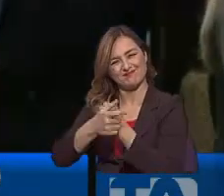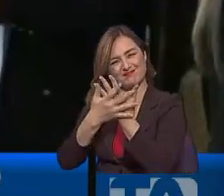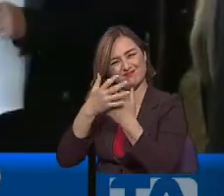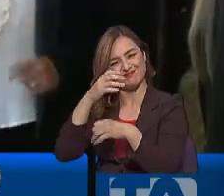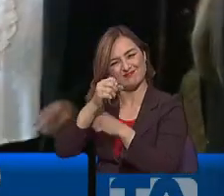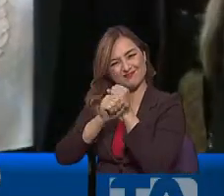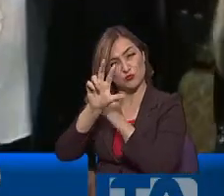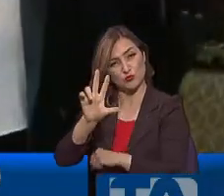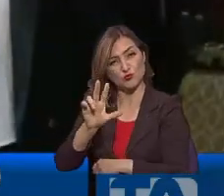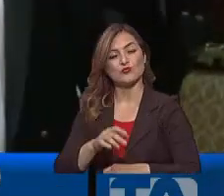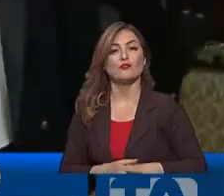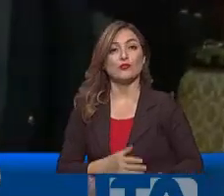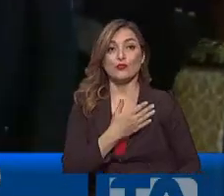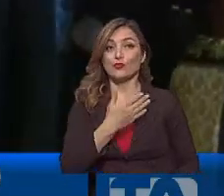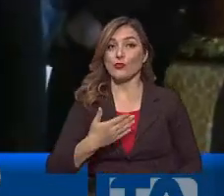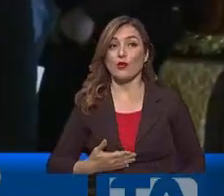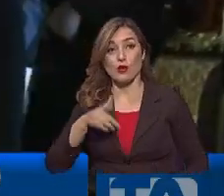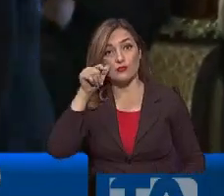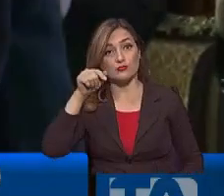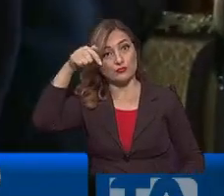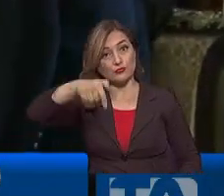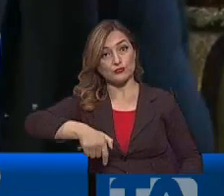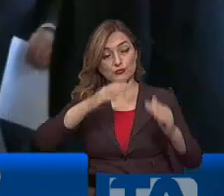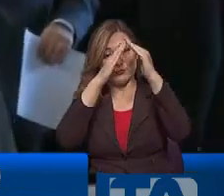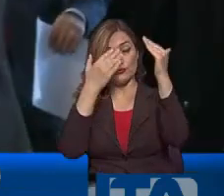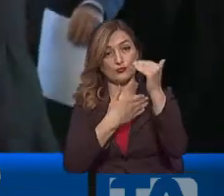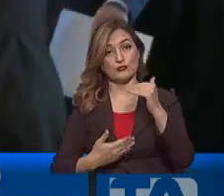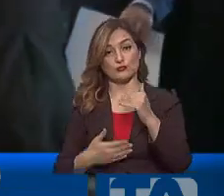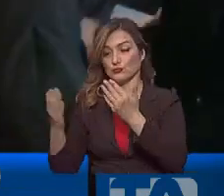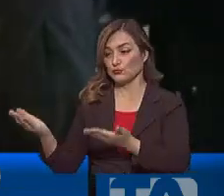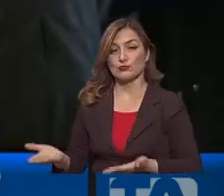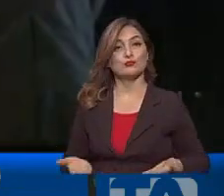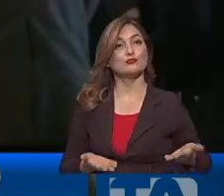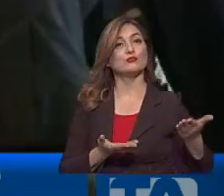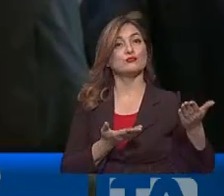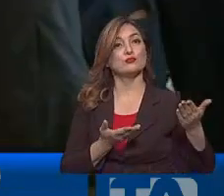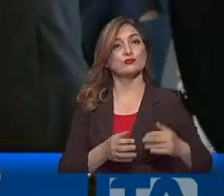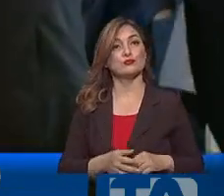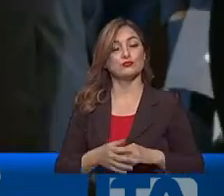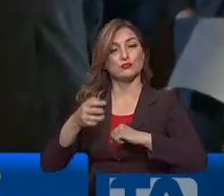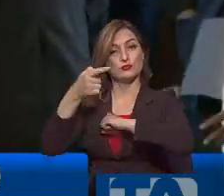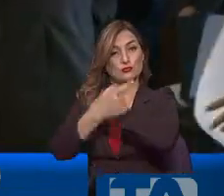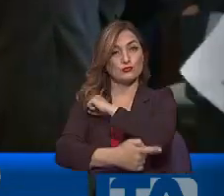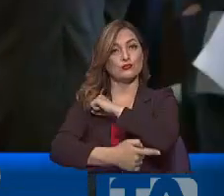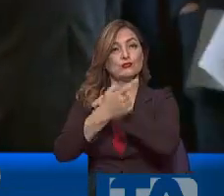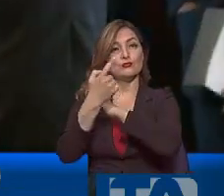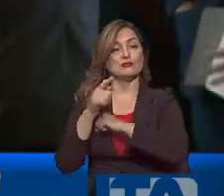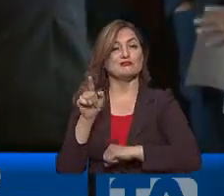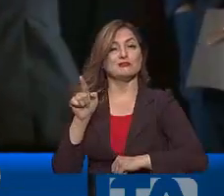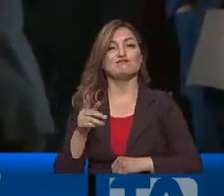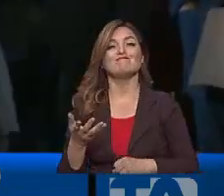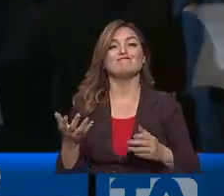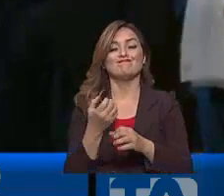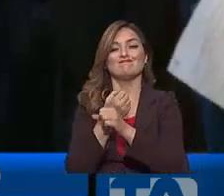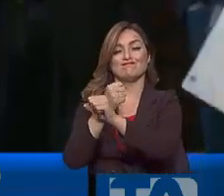el presidente Guillermo Lasso le recibió hoy al policía Olmedo, que fue sentenciado por actuar